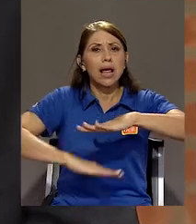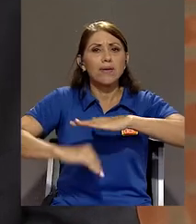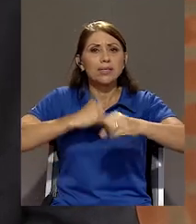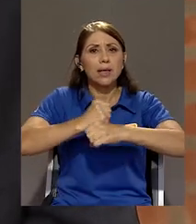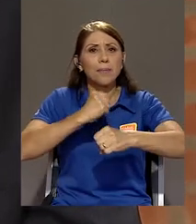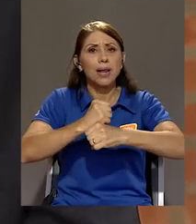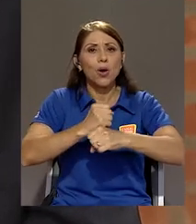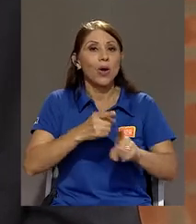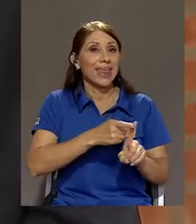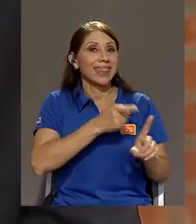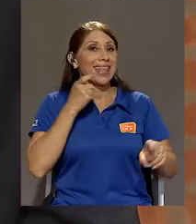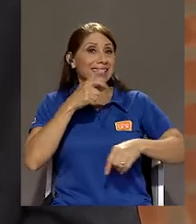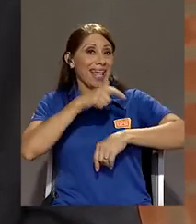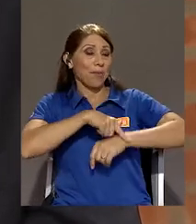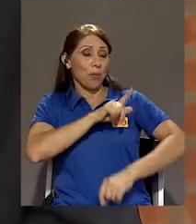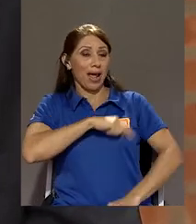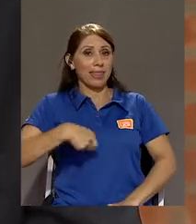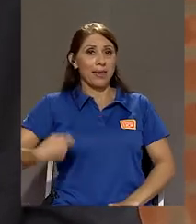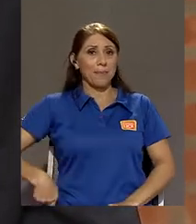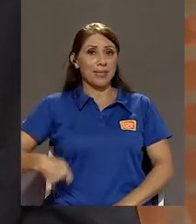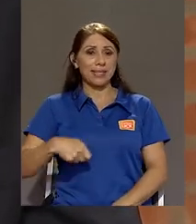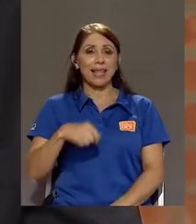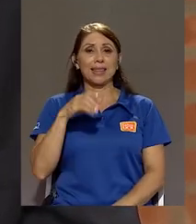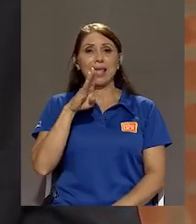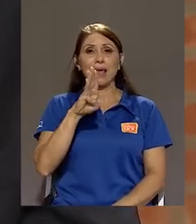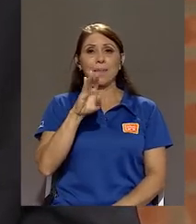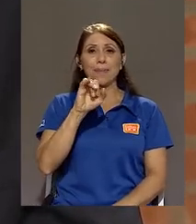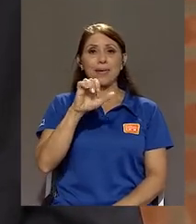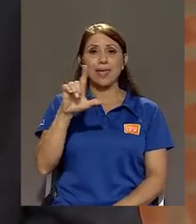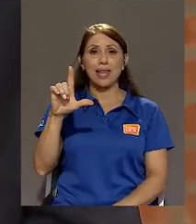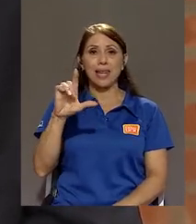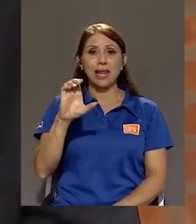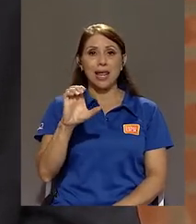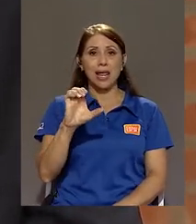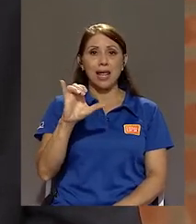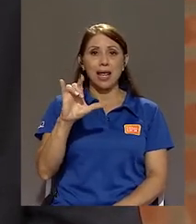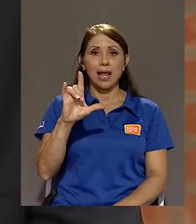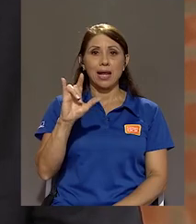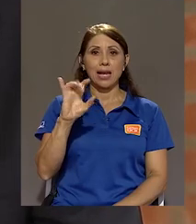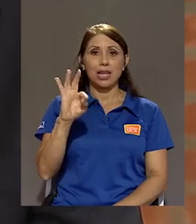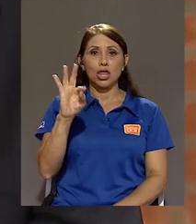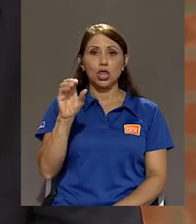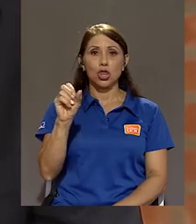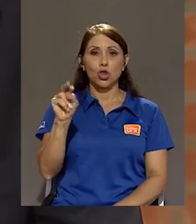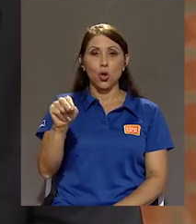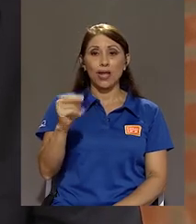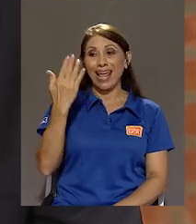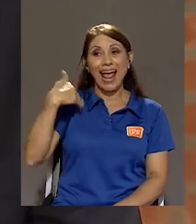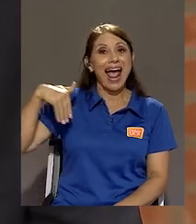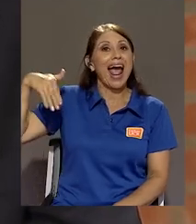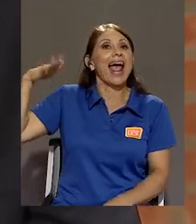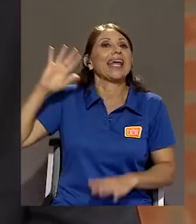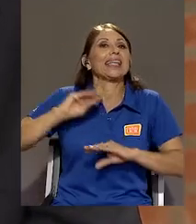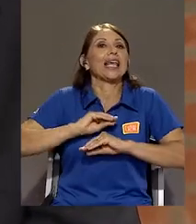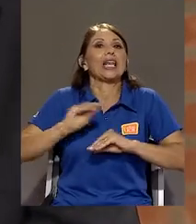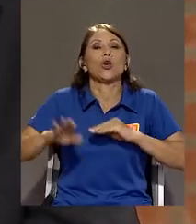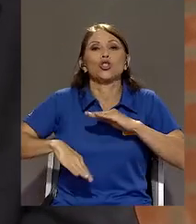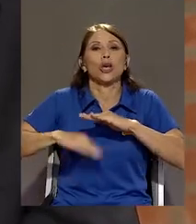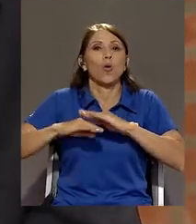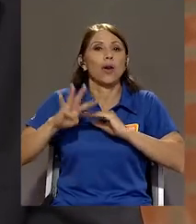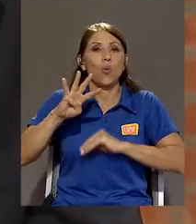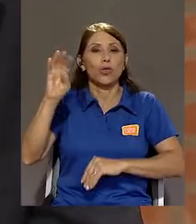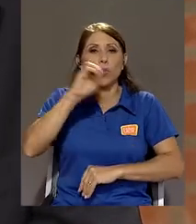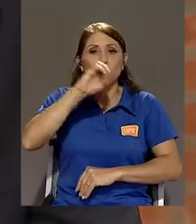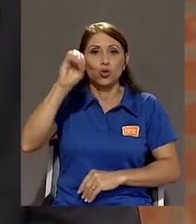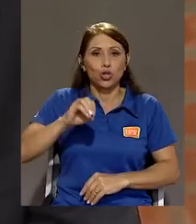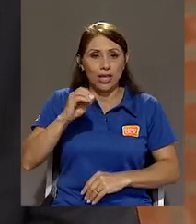Desde la época de Bill Clinton, cuando ni siquiera en esa época llegó al 4%,